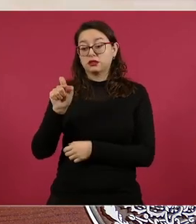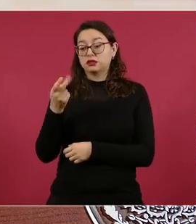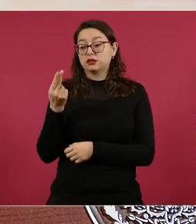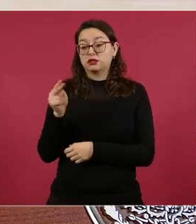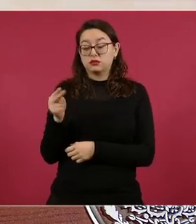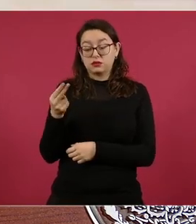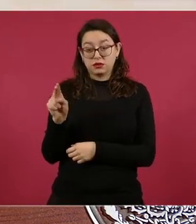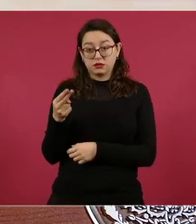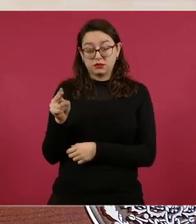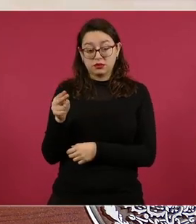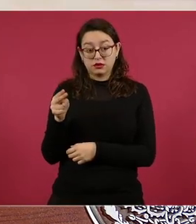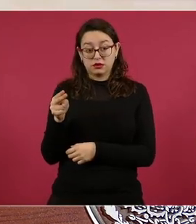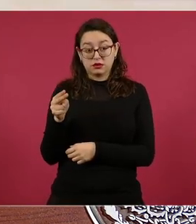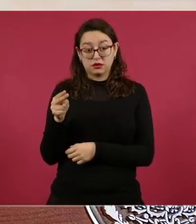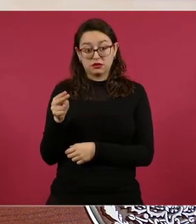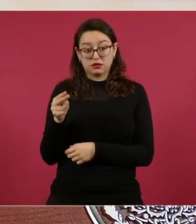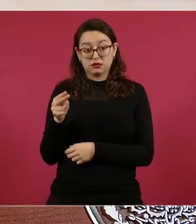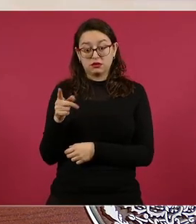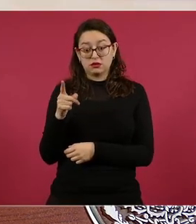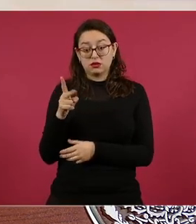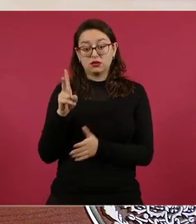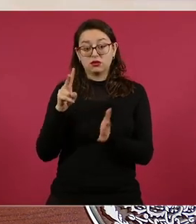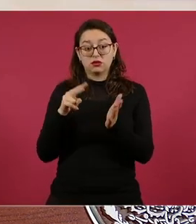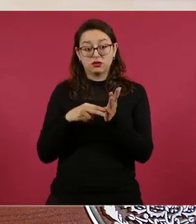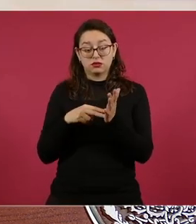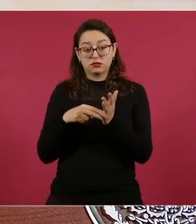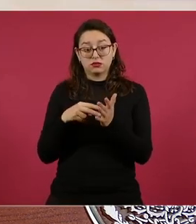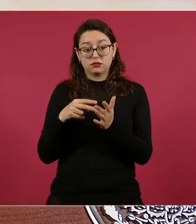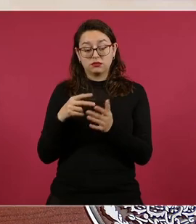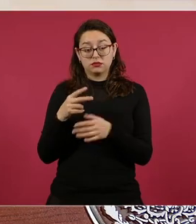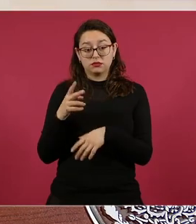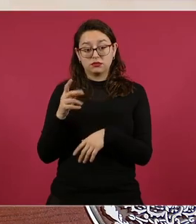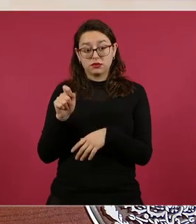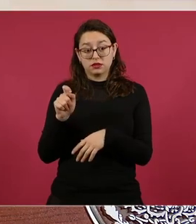noviembre del 2022.